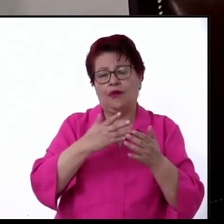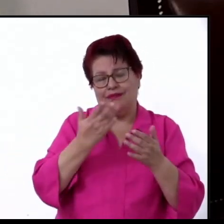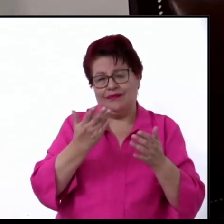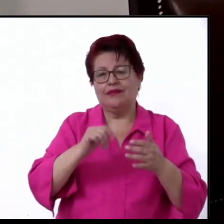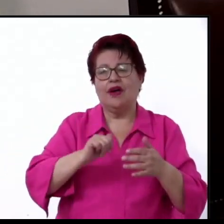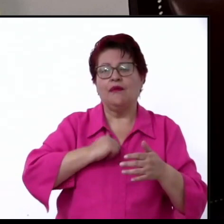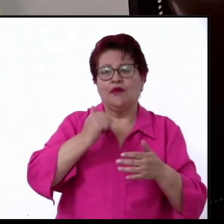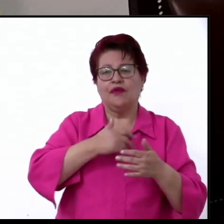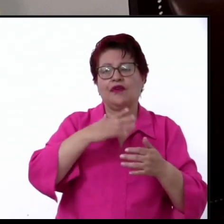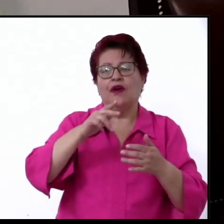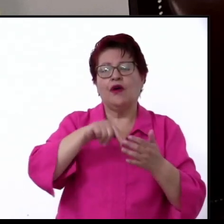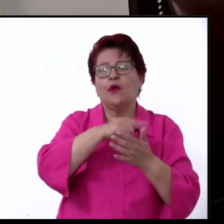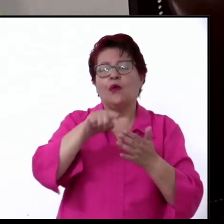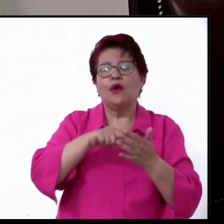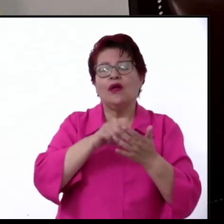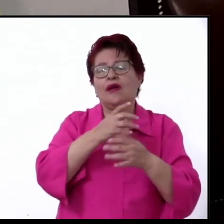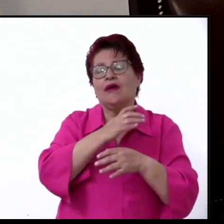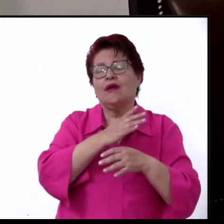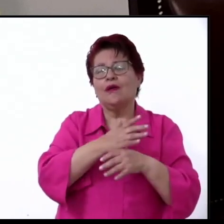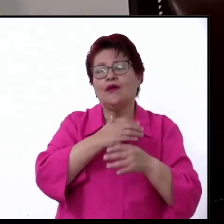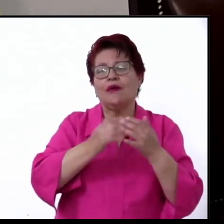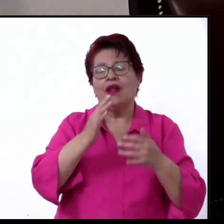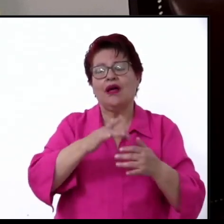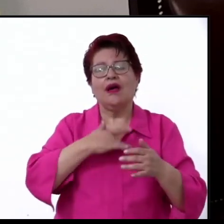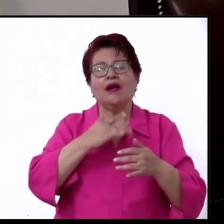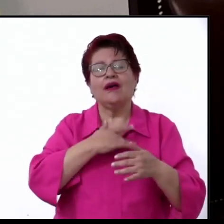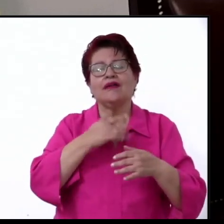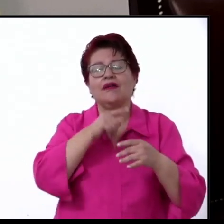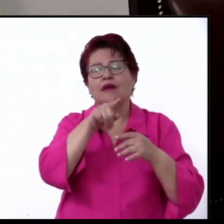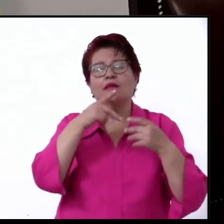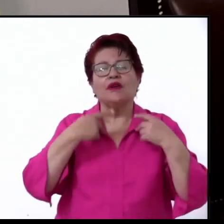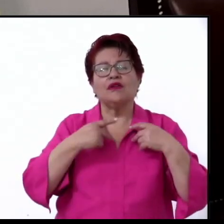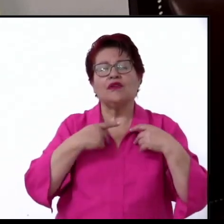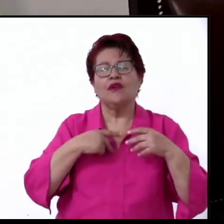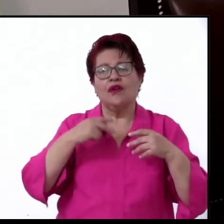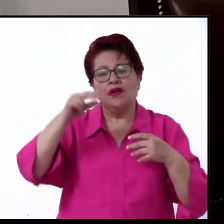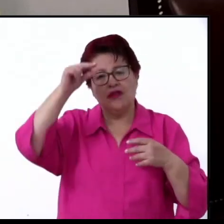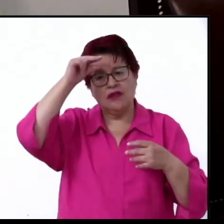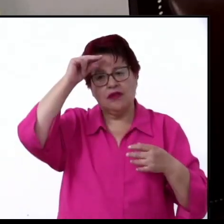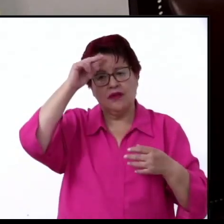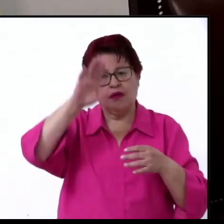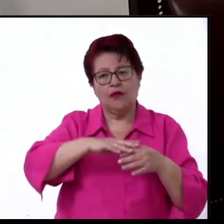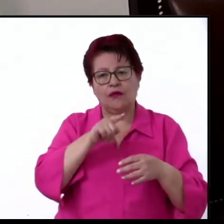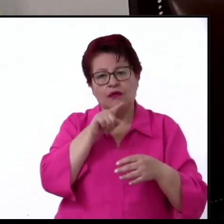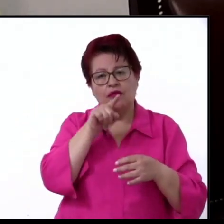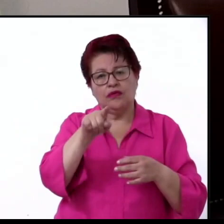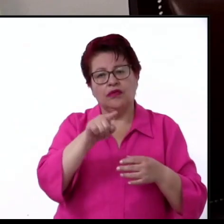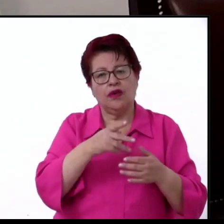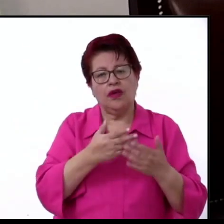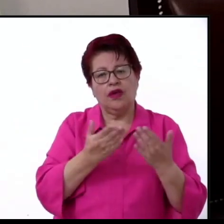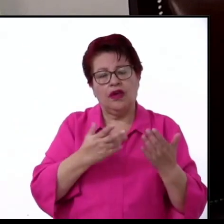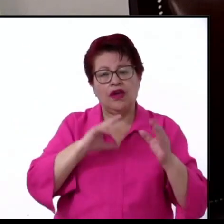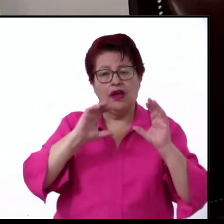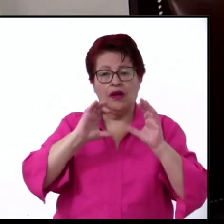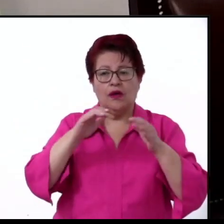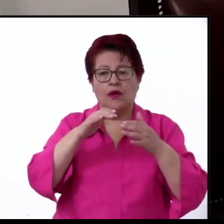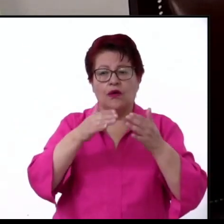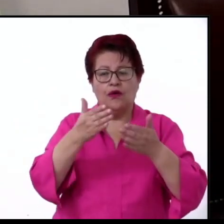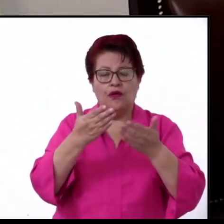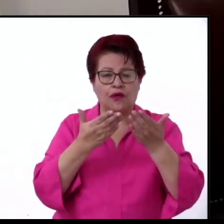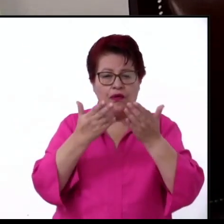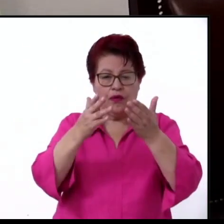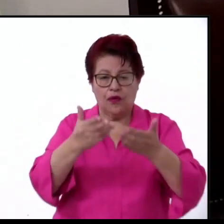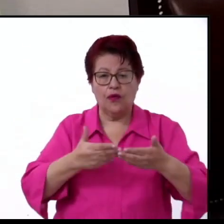más aprovechar cualquier espacio para apelar a la sensibilidad de personas sensatas como usted y que el Congreso deje de